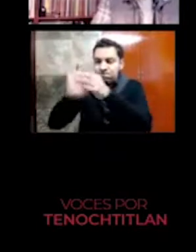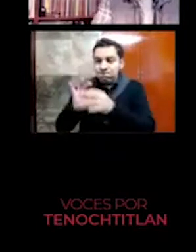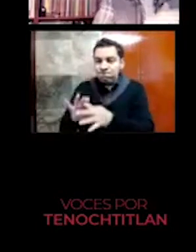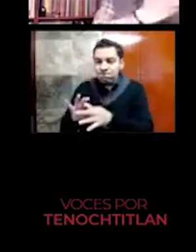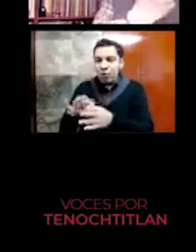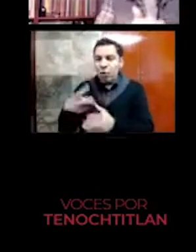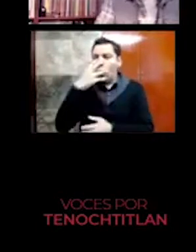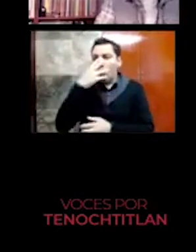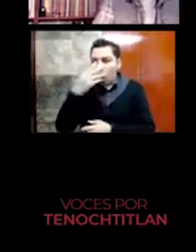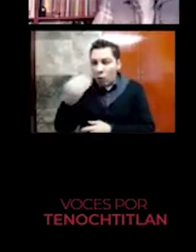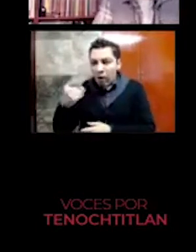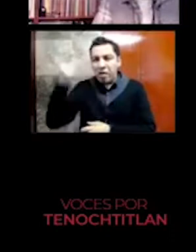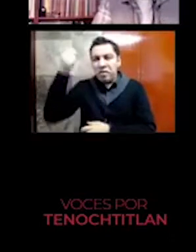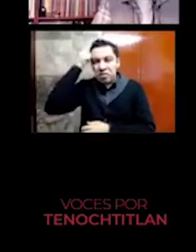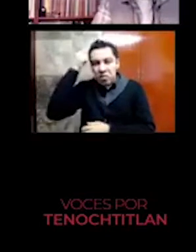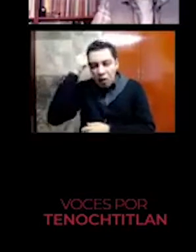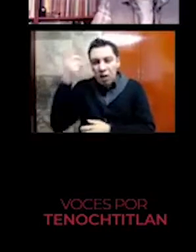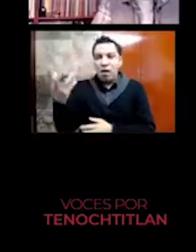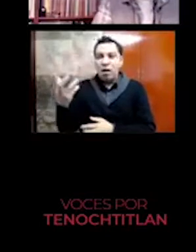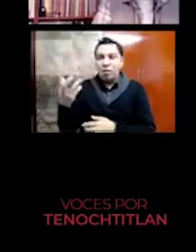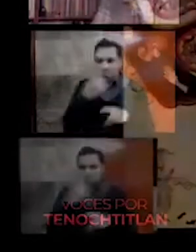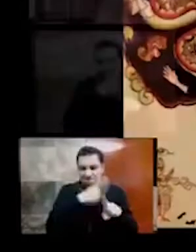Coyoacán, Mixcoac, digamos,